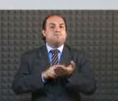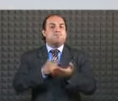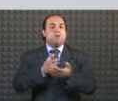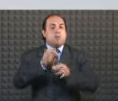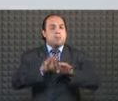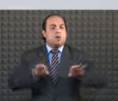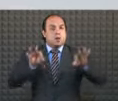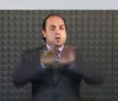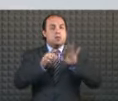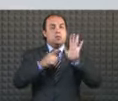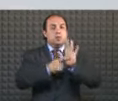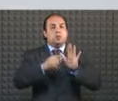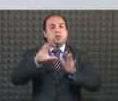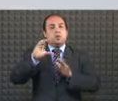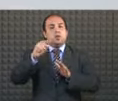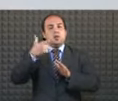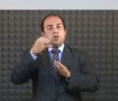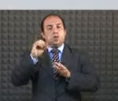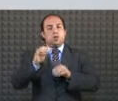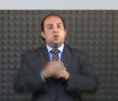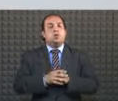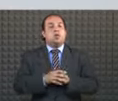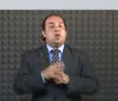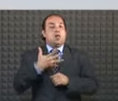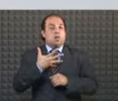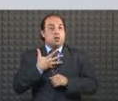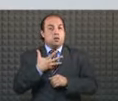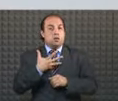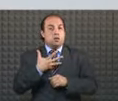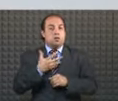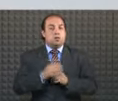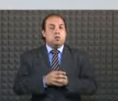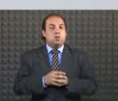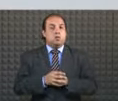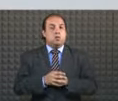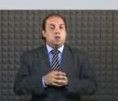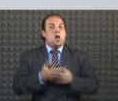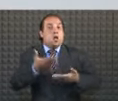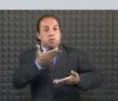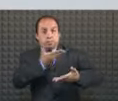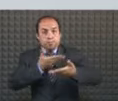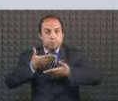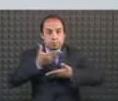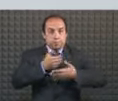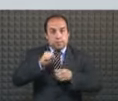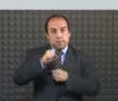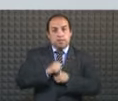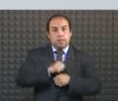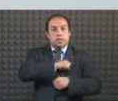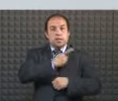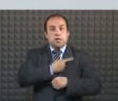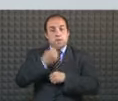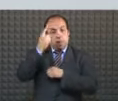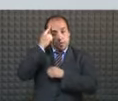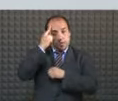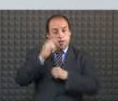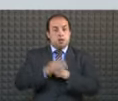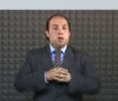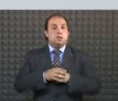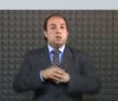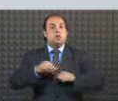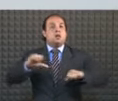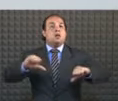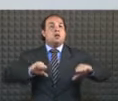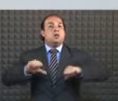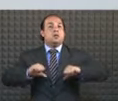CONAGO, costos importantes en términos de la sociabilidad, de la salud mental, de la dinámica de